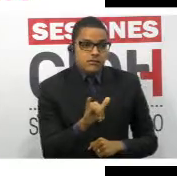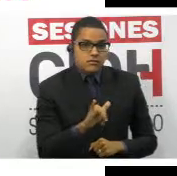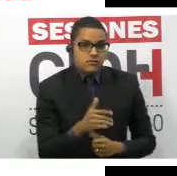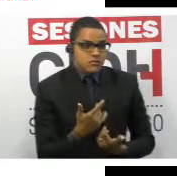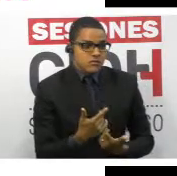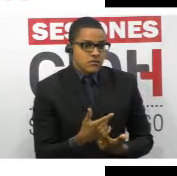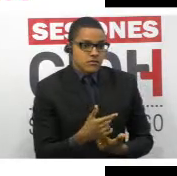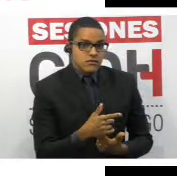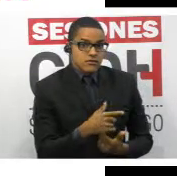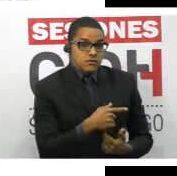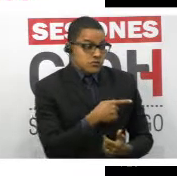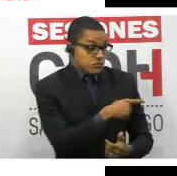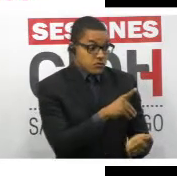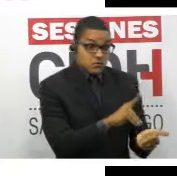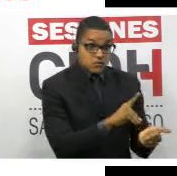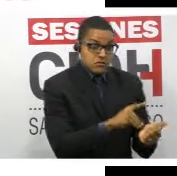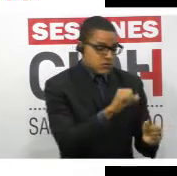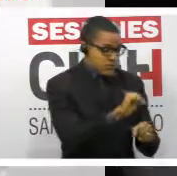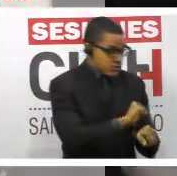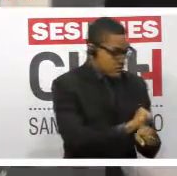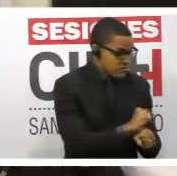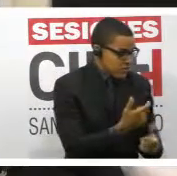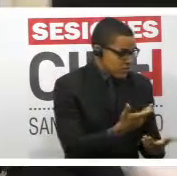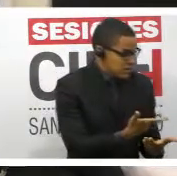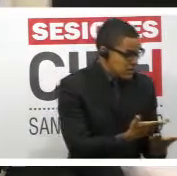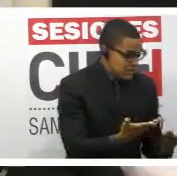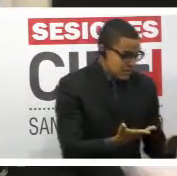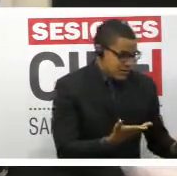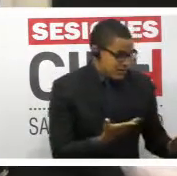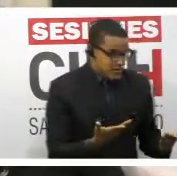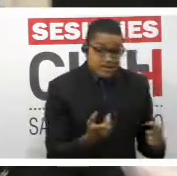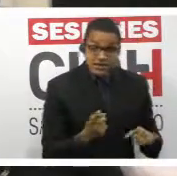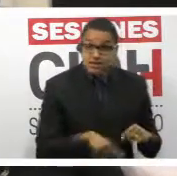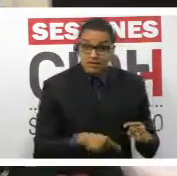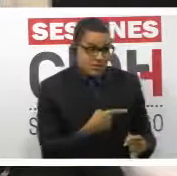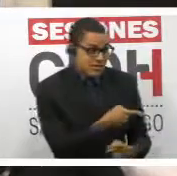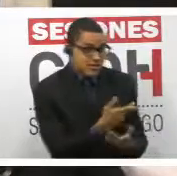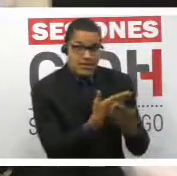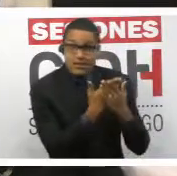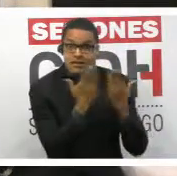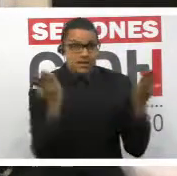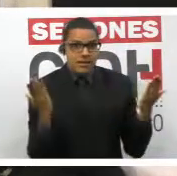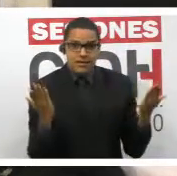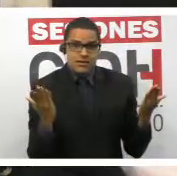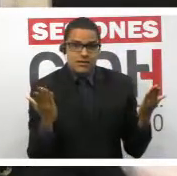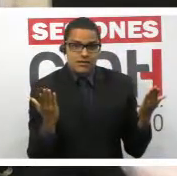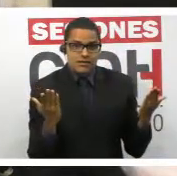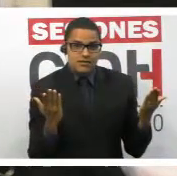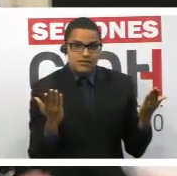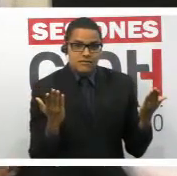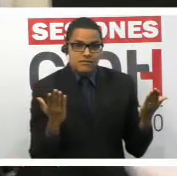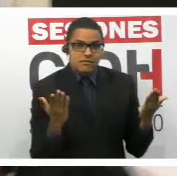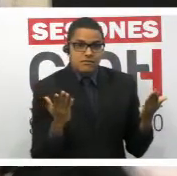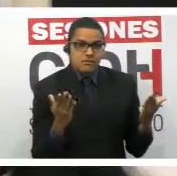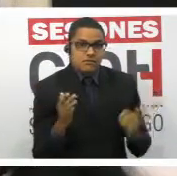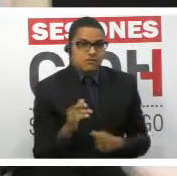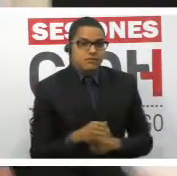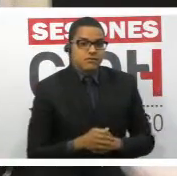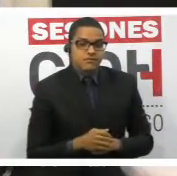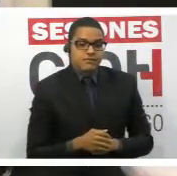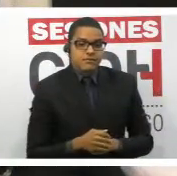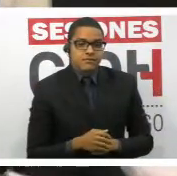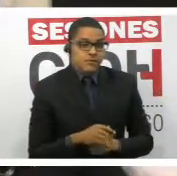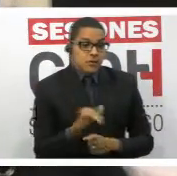equipos médicos en los profesionales de salud pública no tienen digamos formación y capacidades sobre todo en lo que sería la